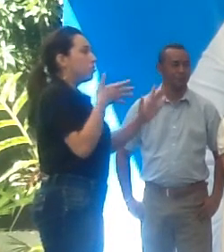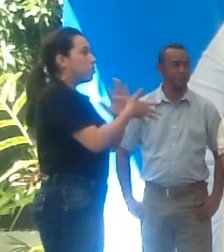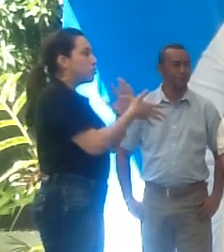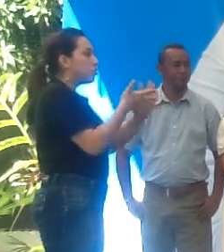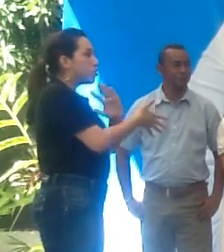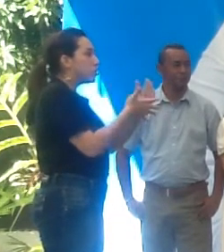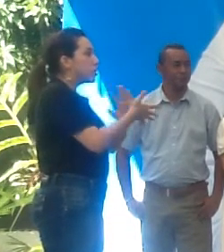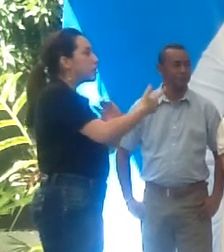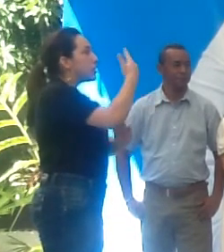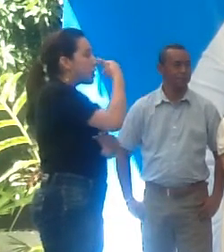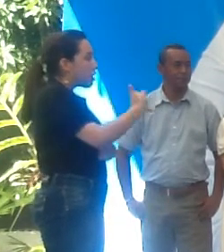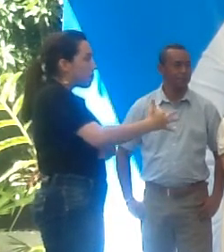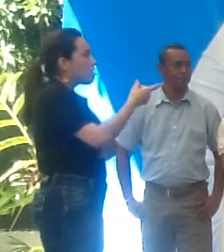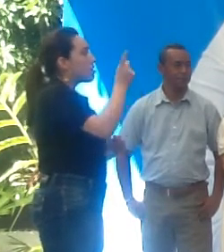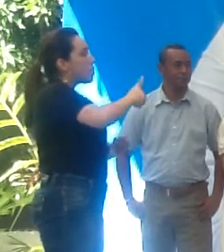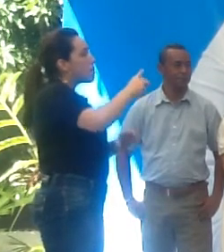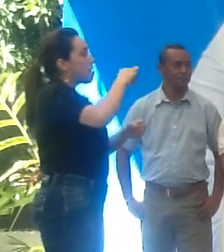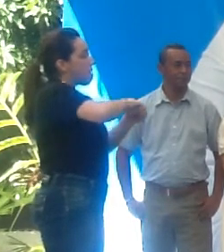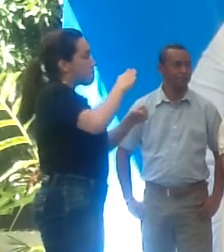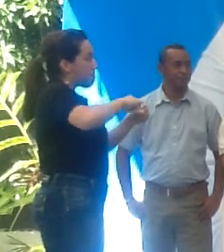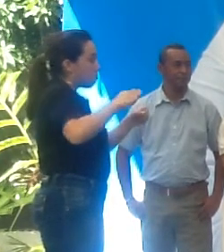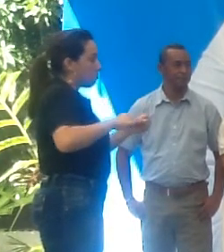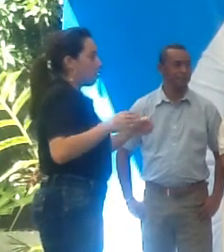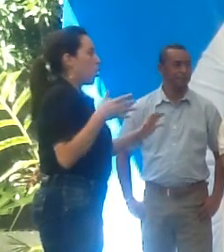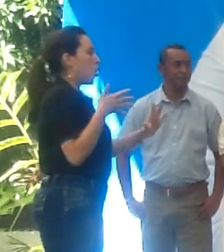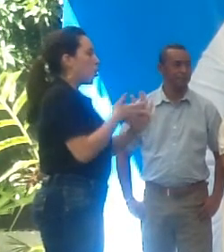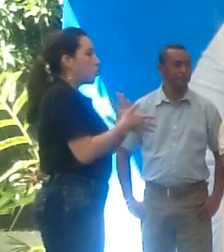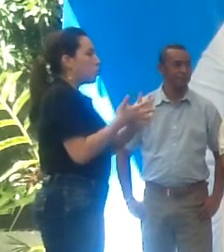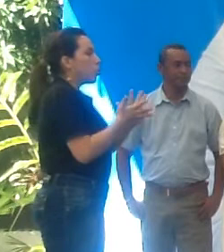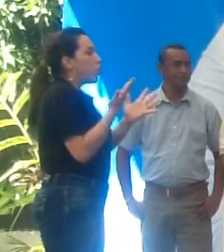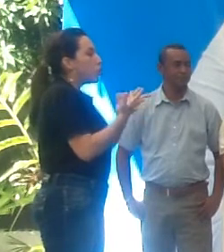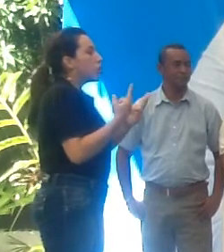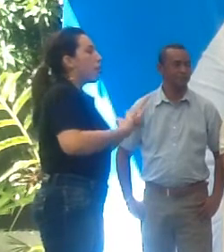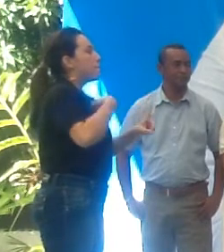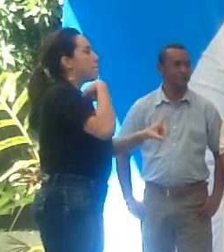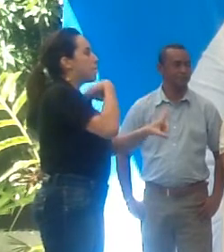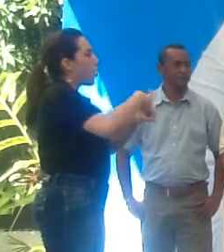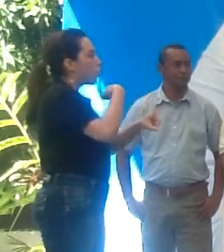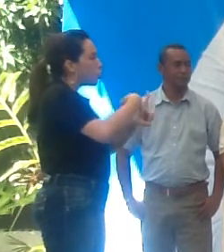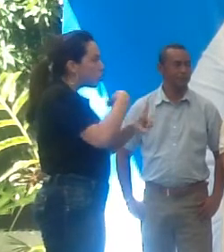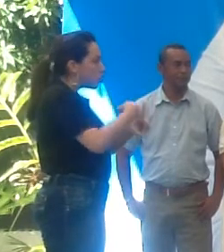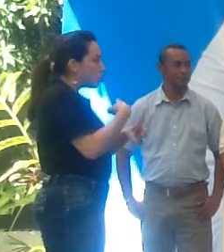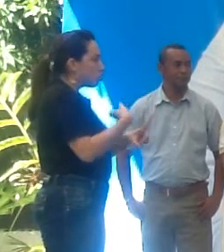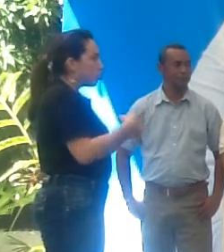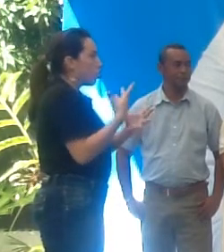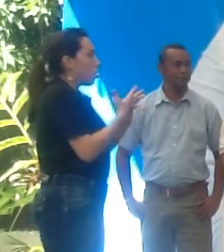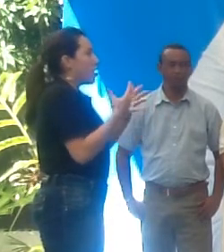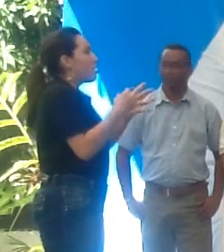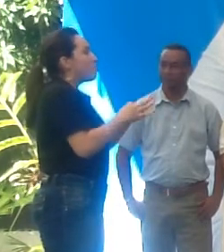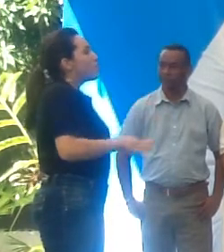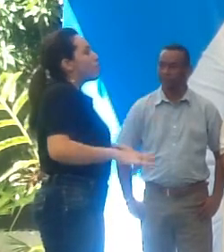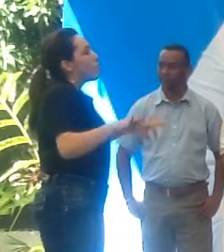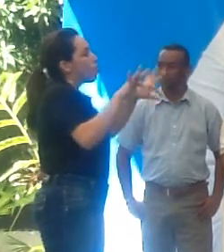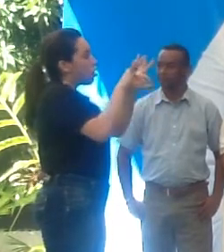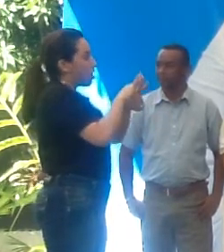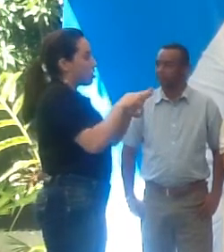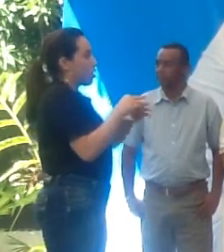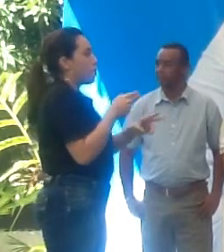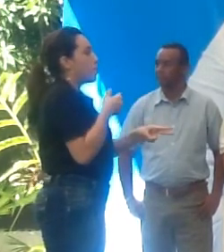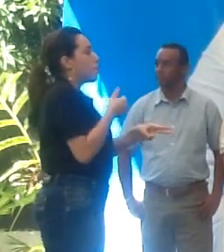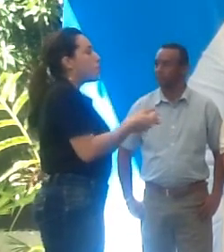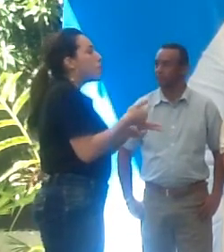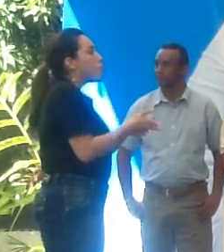Santa Marta y al departamento del Magdalena cosas positivas y anuncios importantes para los próximos